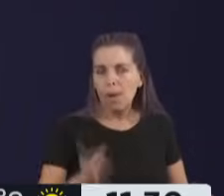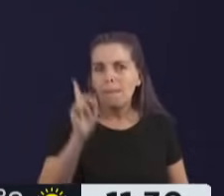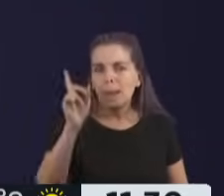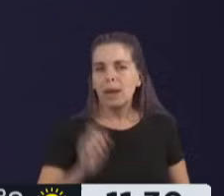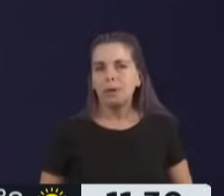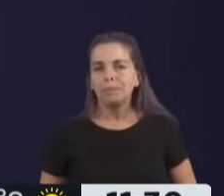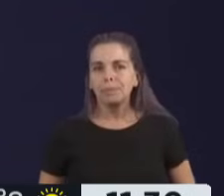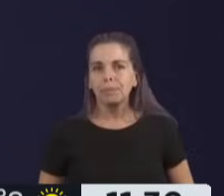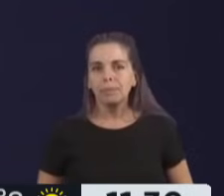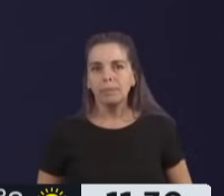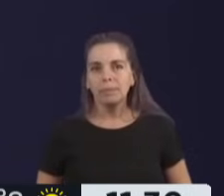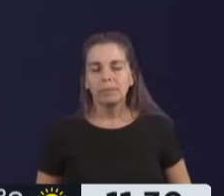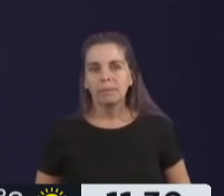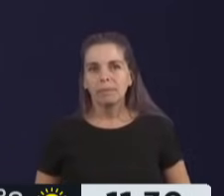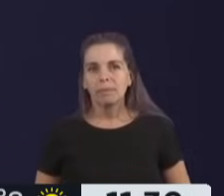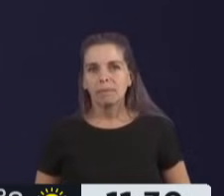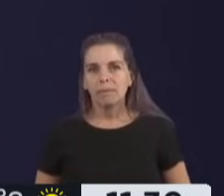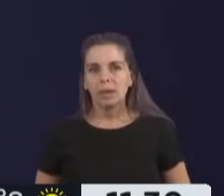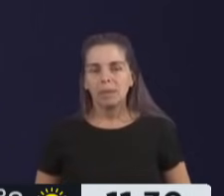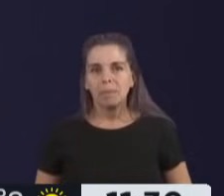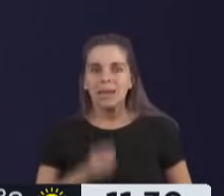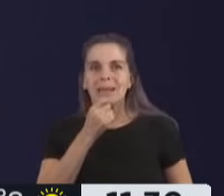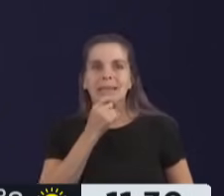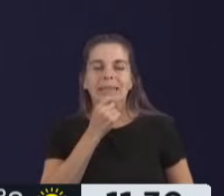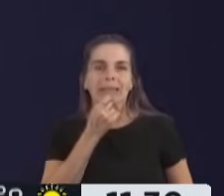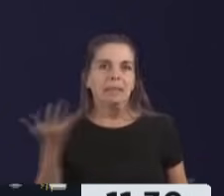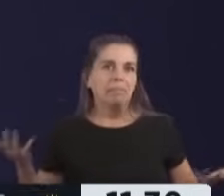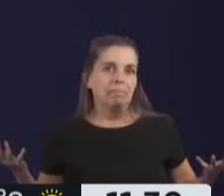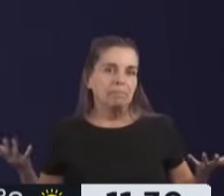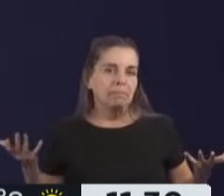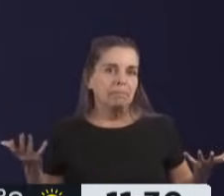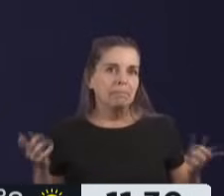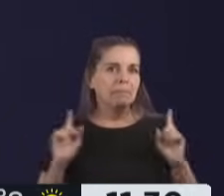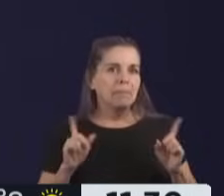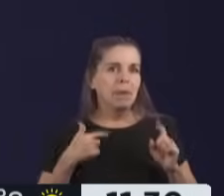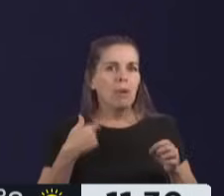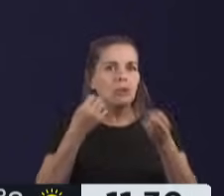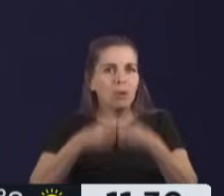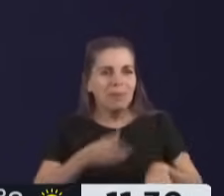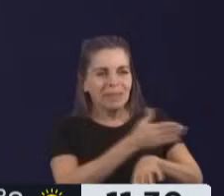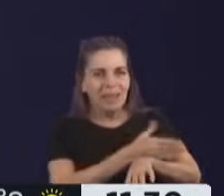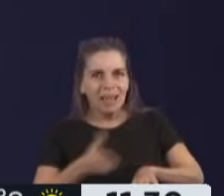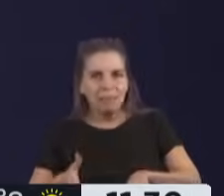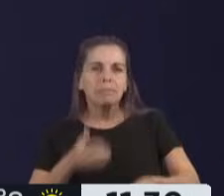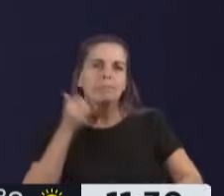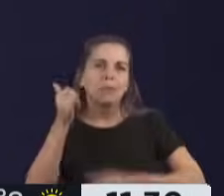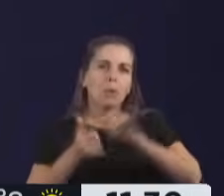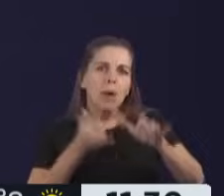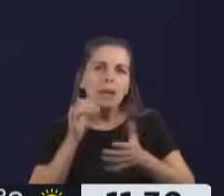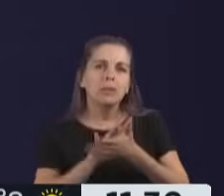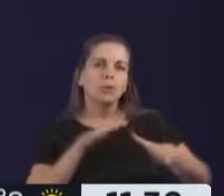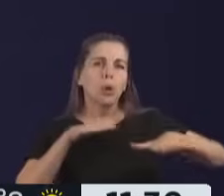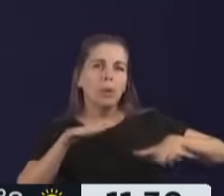uno no puede cuando describe fotos, como hice yo al principio, como hiciste vos ahora cuando